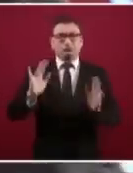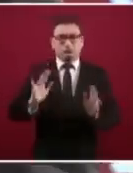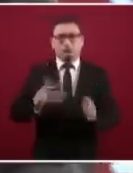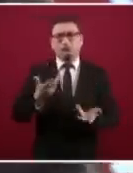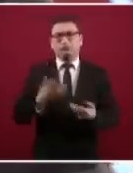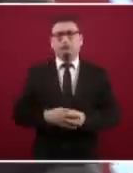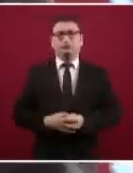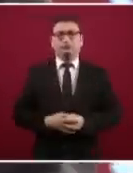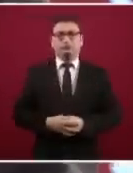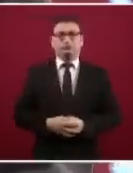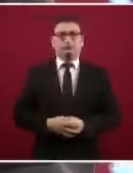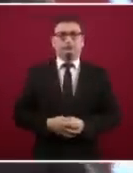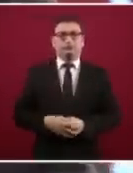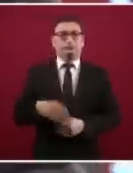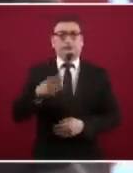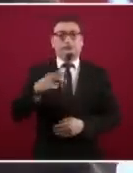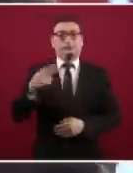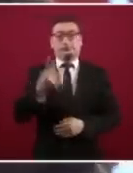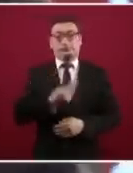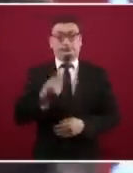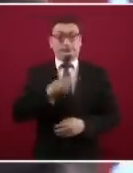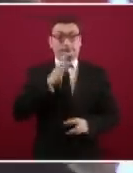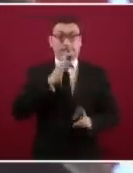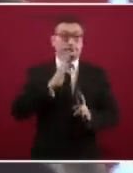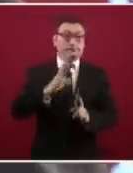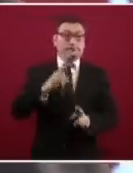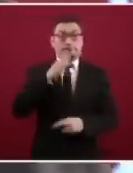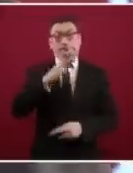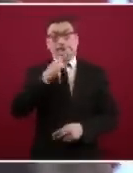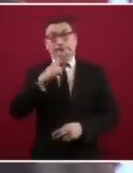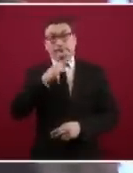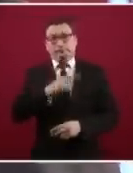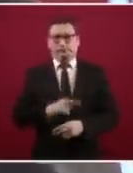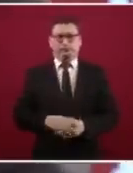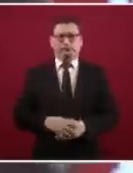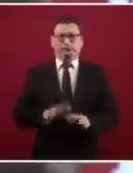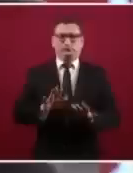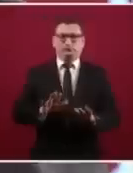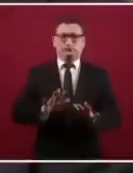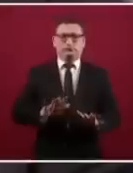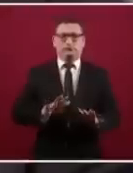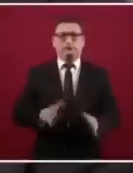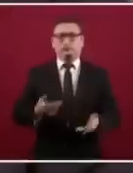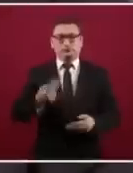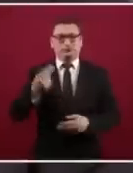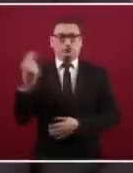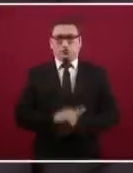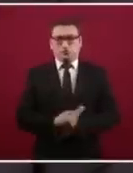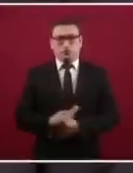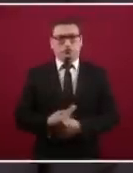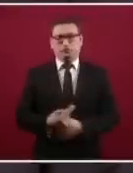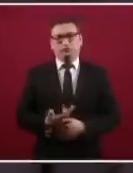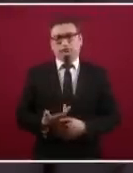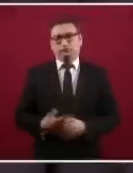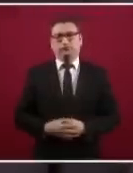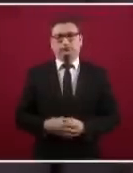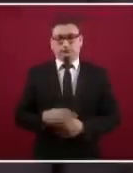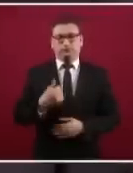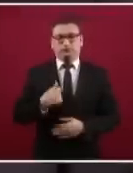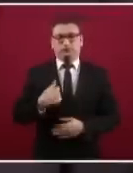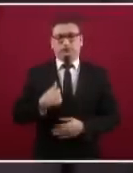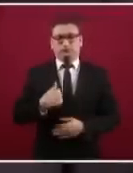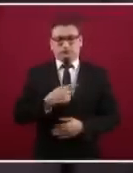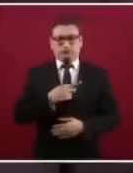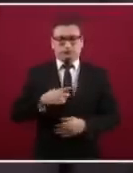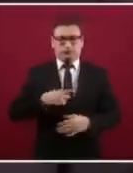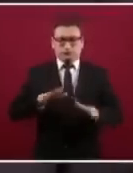que amerite resolverse pronto. Además, debo de tomarme